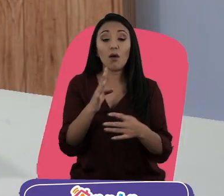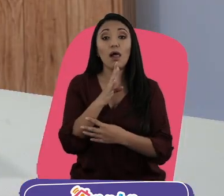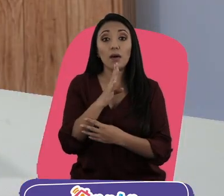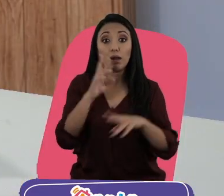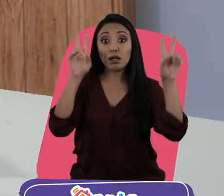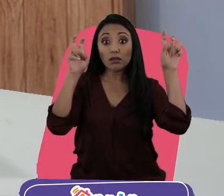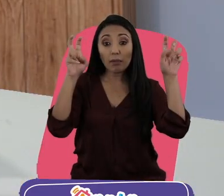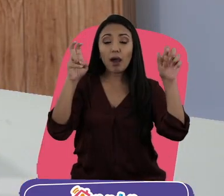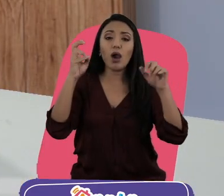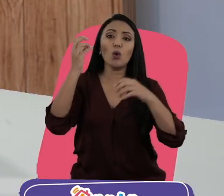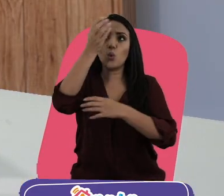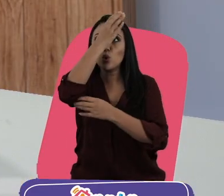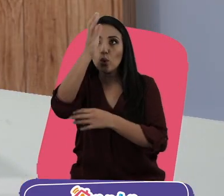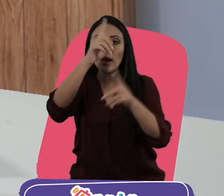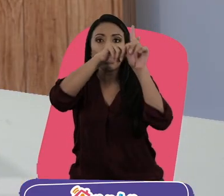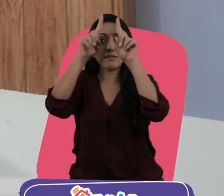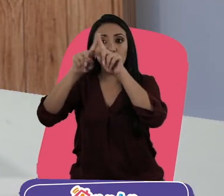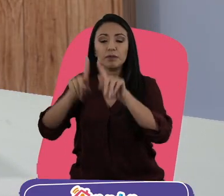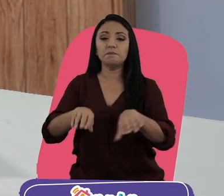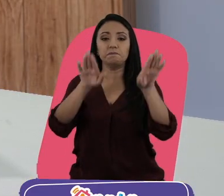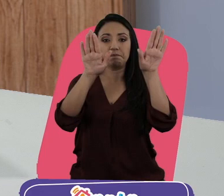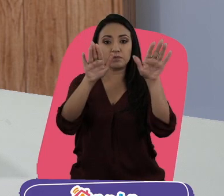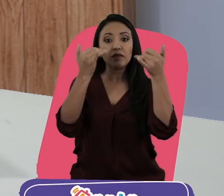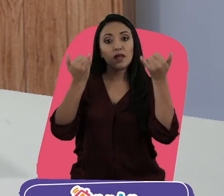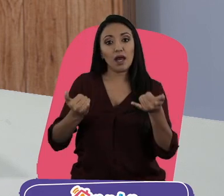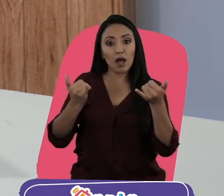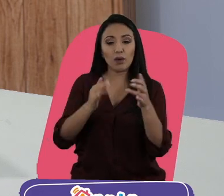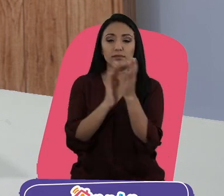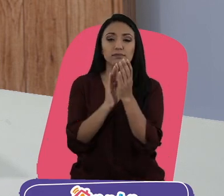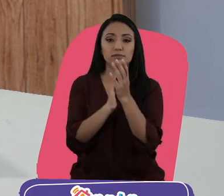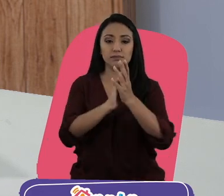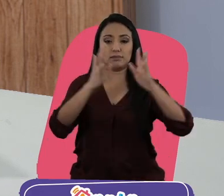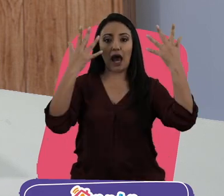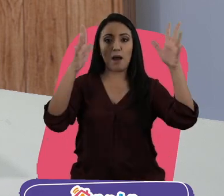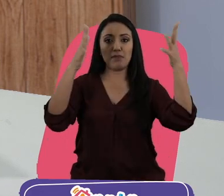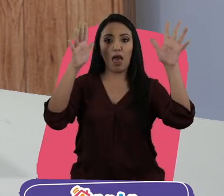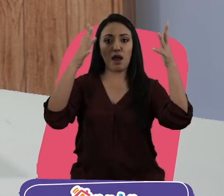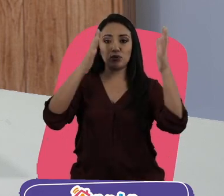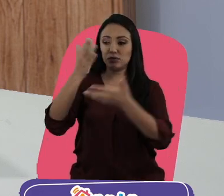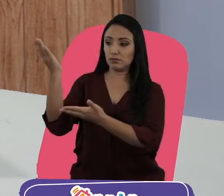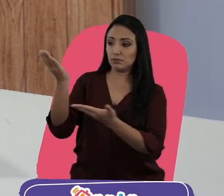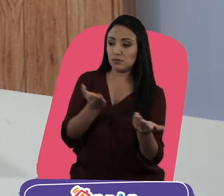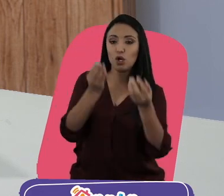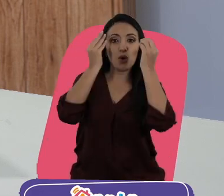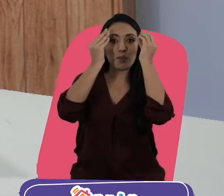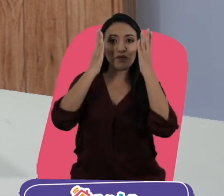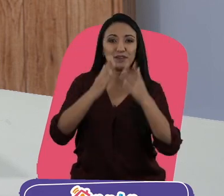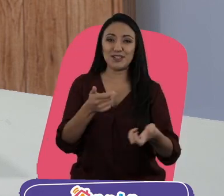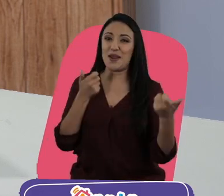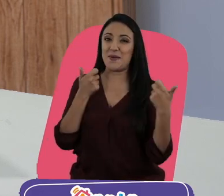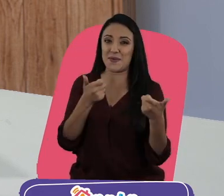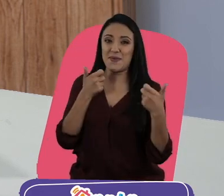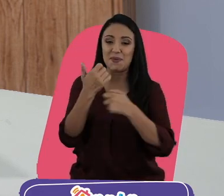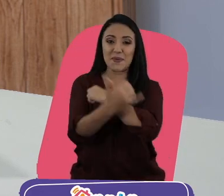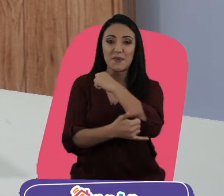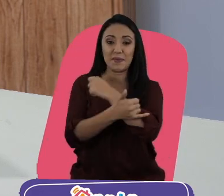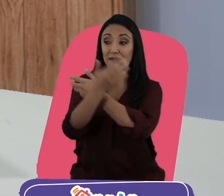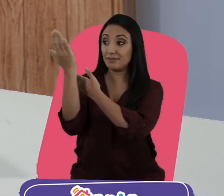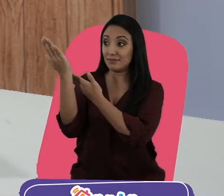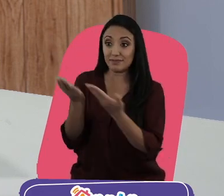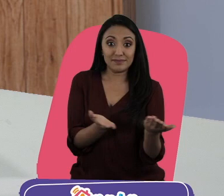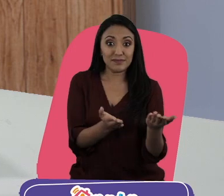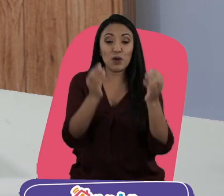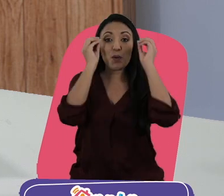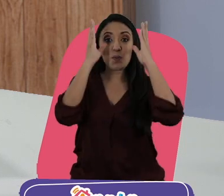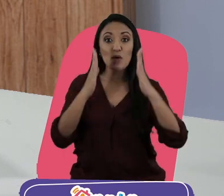nos va a hablar acerca de la interculturalidad. Así que, chicos, quiero que en este momento le demos un aplauso gigante a la profe más bacán de este país.